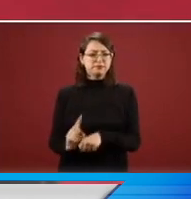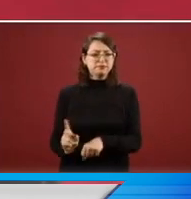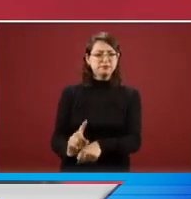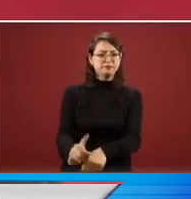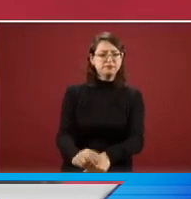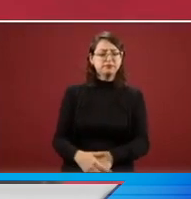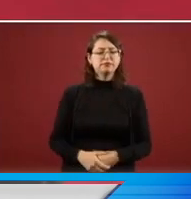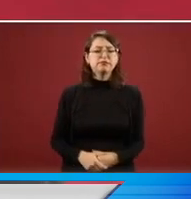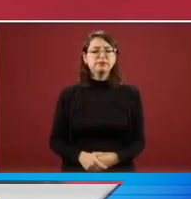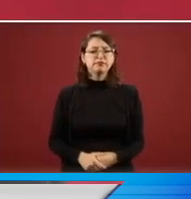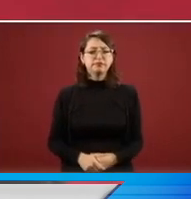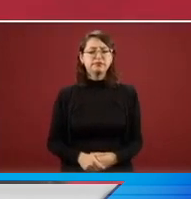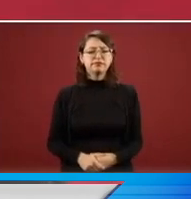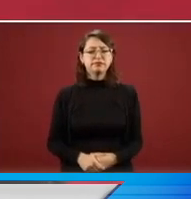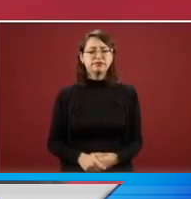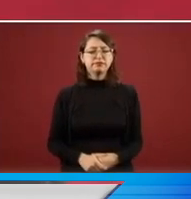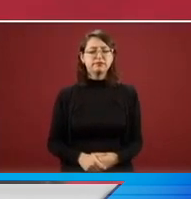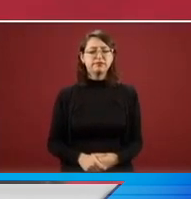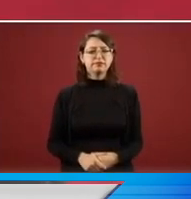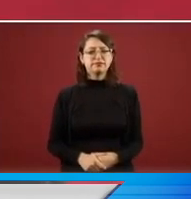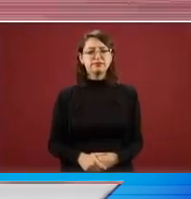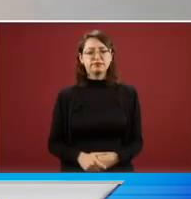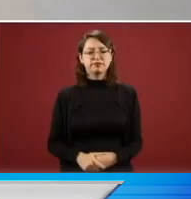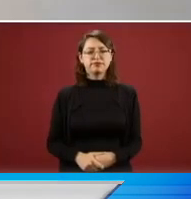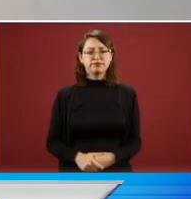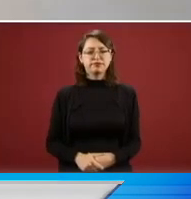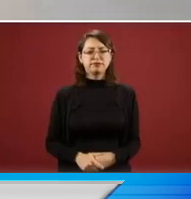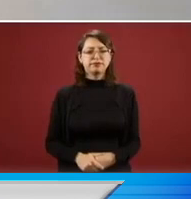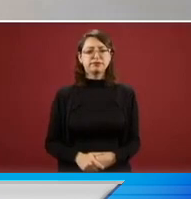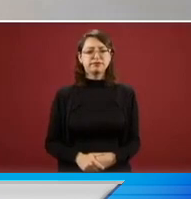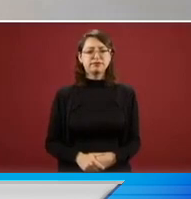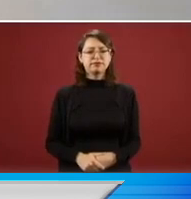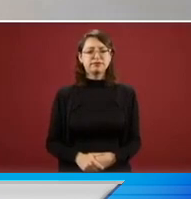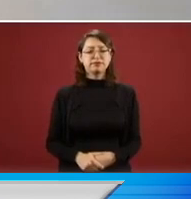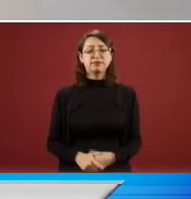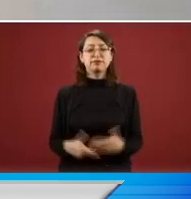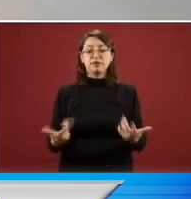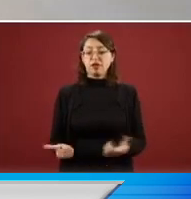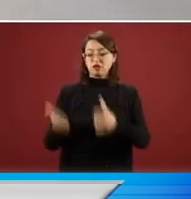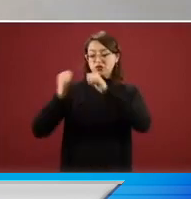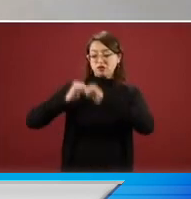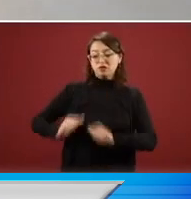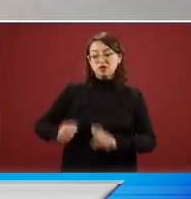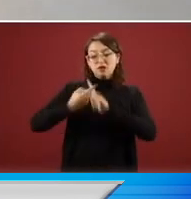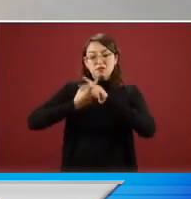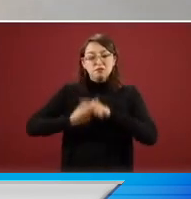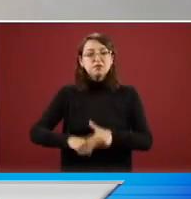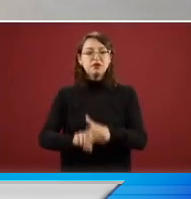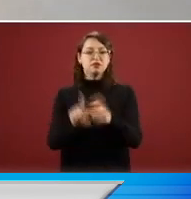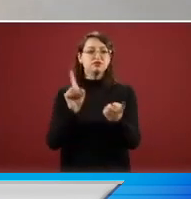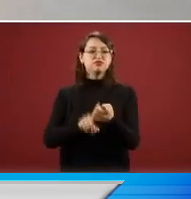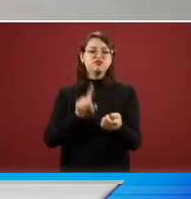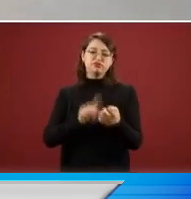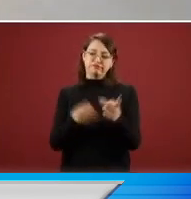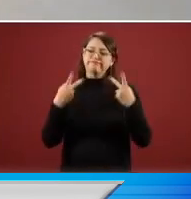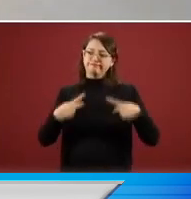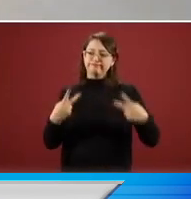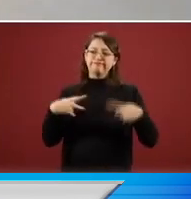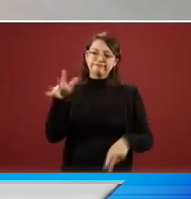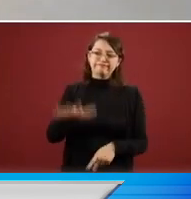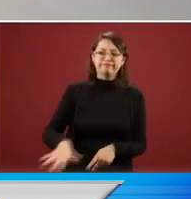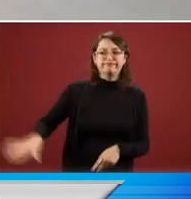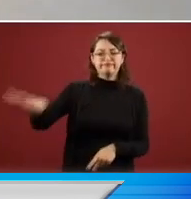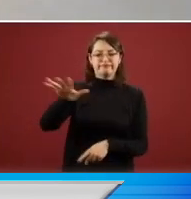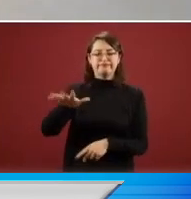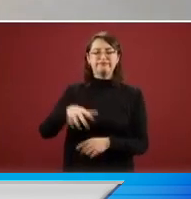la colusión con el crimen organizado. Y por último, no permitir por ningún motivo y bajo ninguna circunstancia lo ocurrido con la Policía Federal